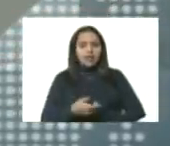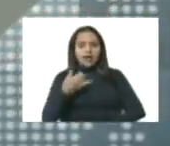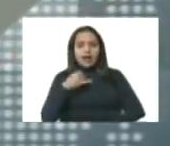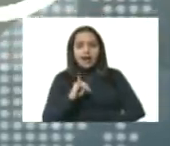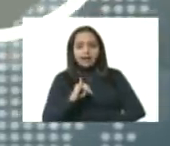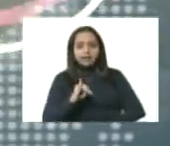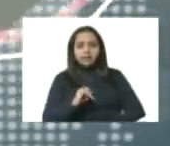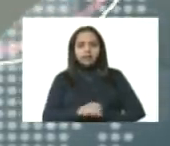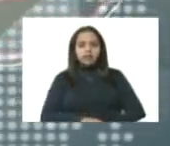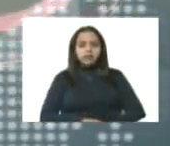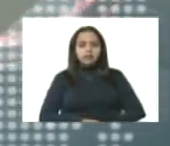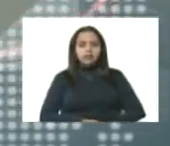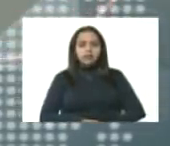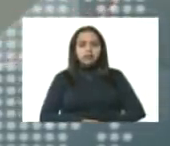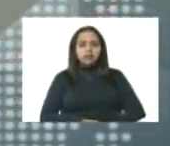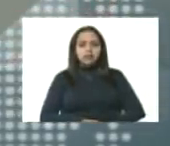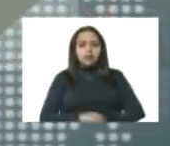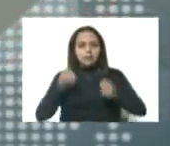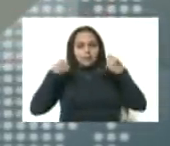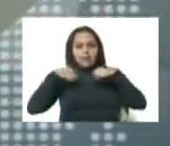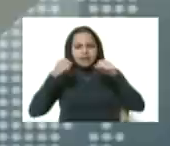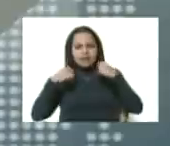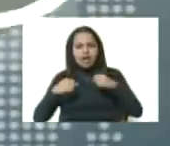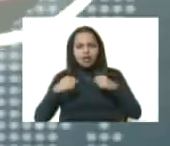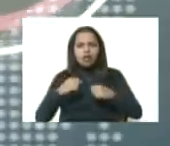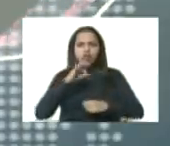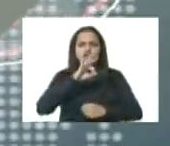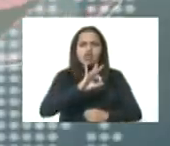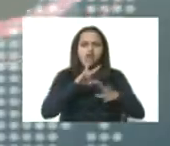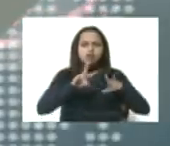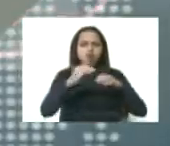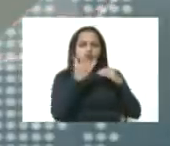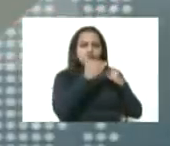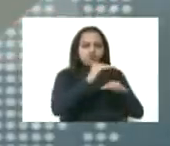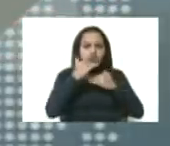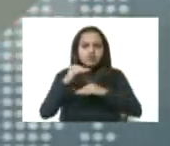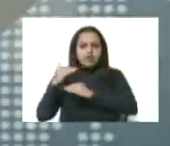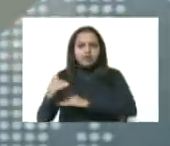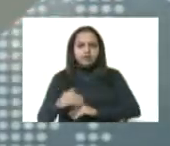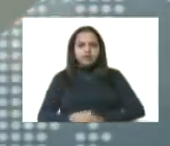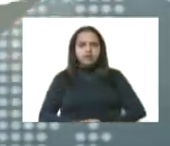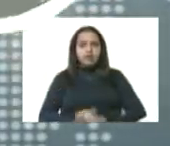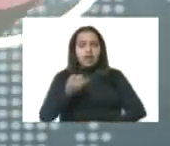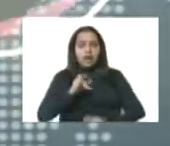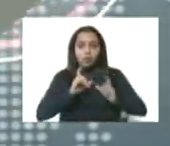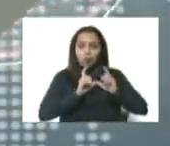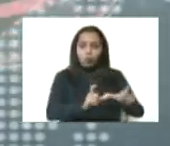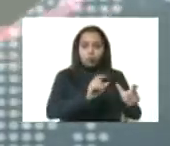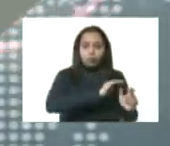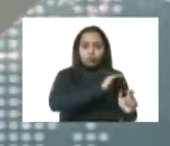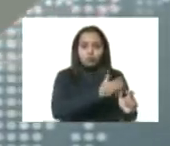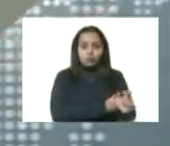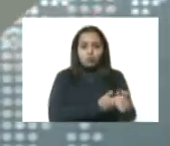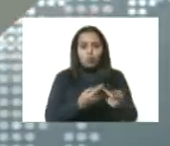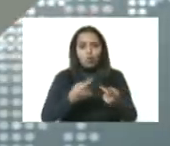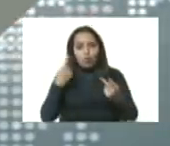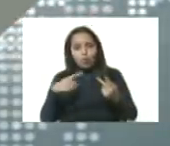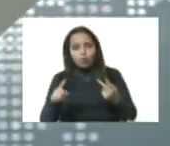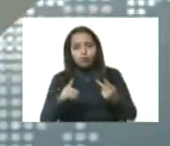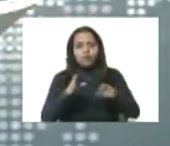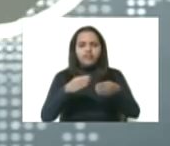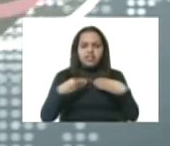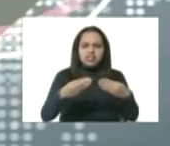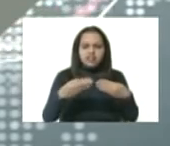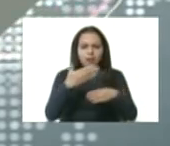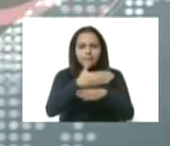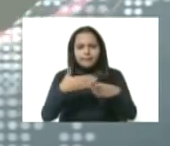estamos ensayando estos 3 niveles, bueno, en unos casos de cuarentena radical, en unos casos de